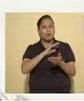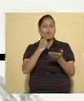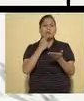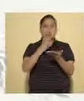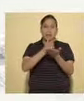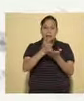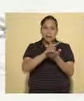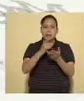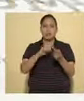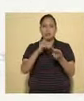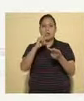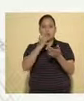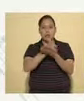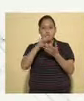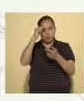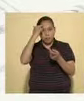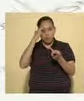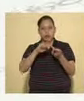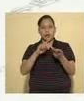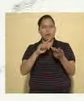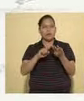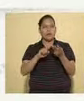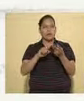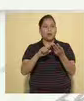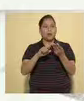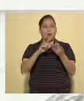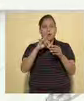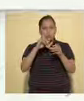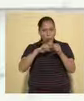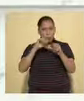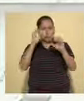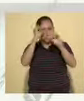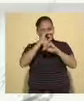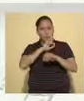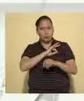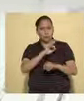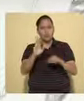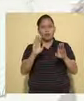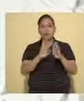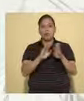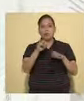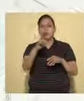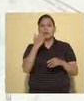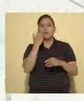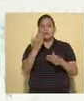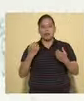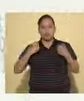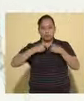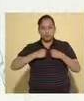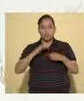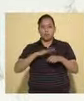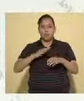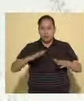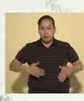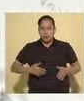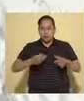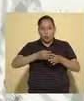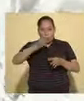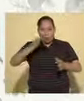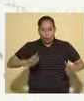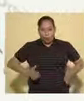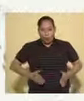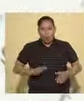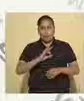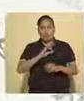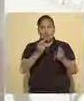pueden utilizar azul marinos, pueden utilizar colores oscuros en las partes donde desean verse más delgados. Exacto. ¿No? Porque